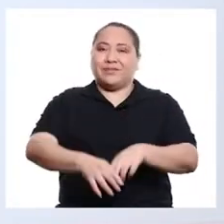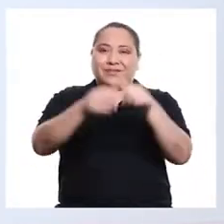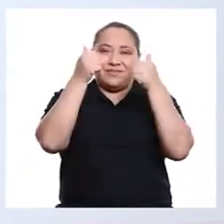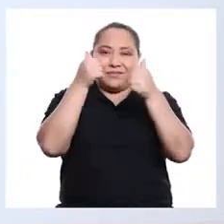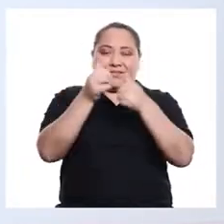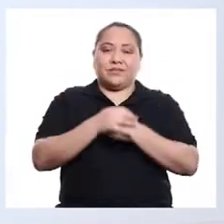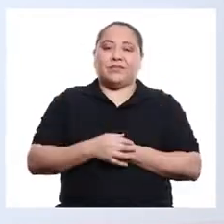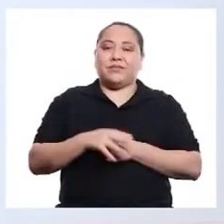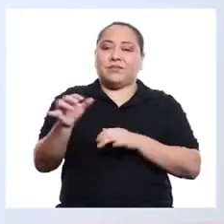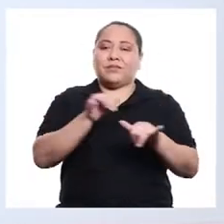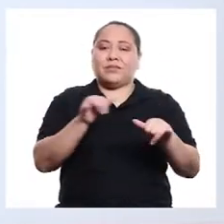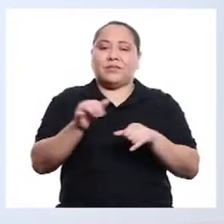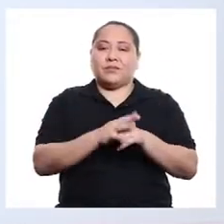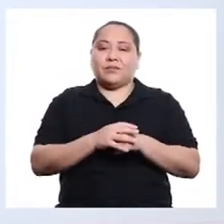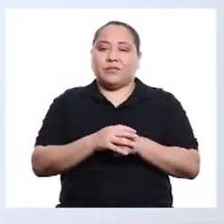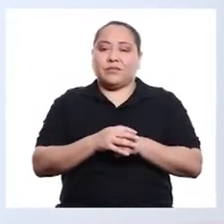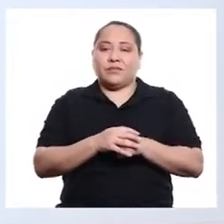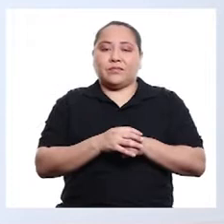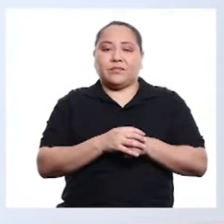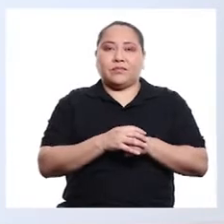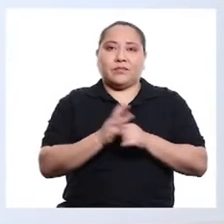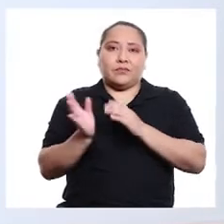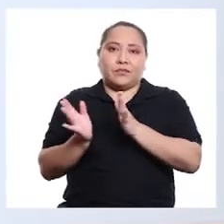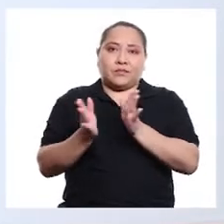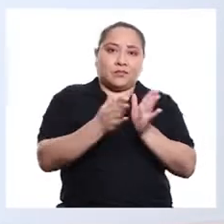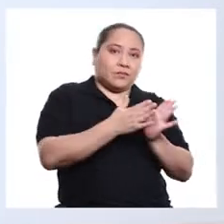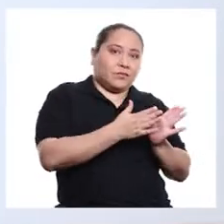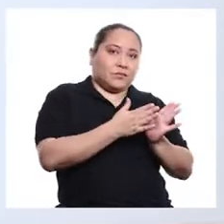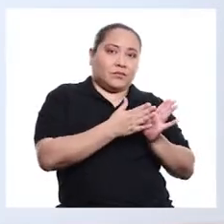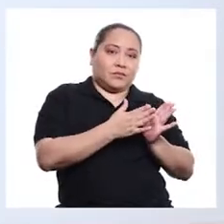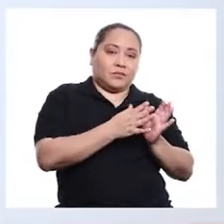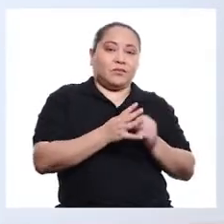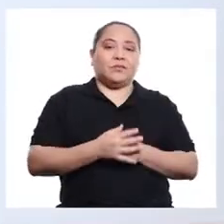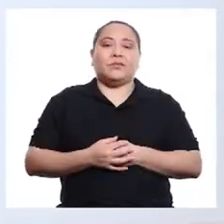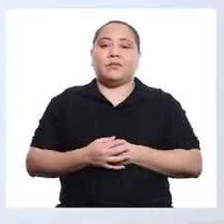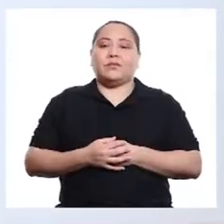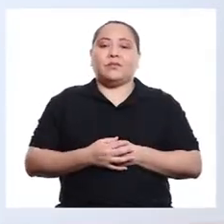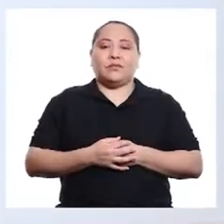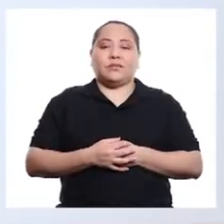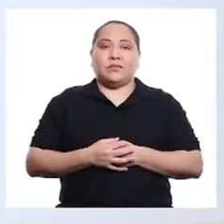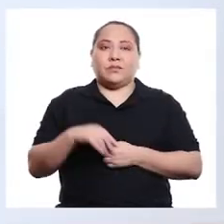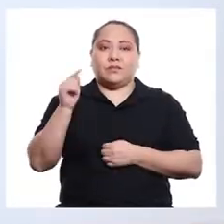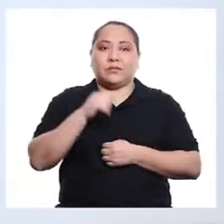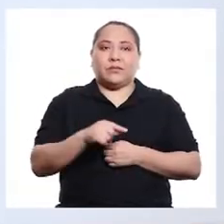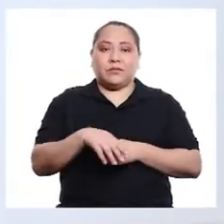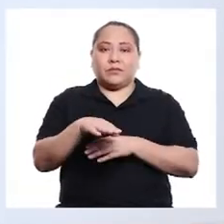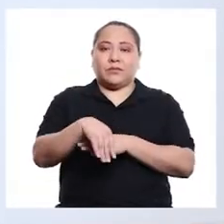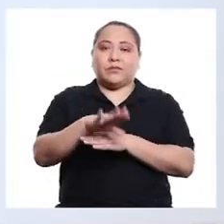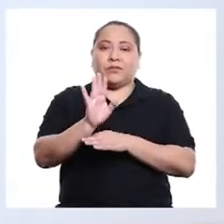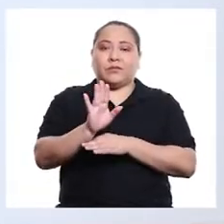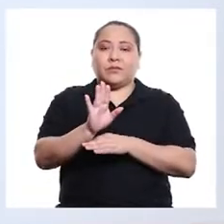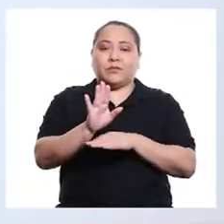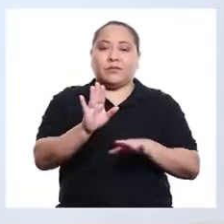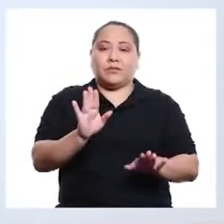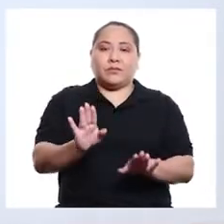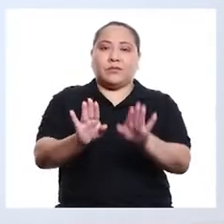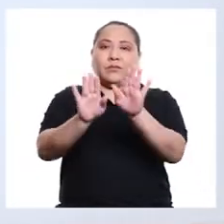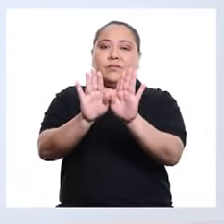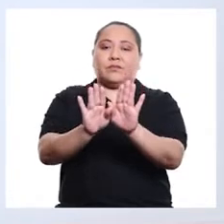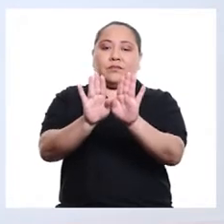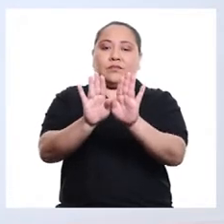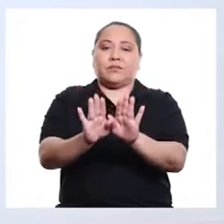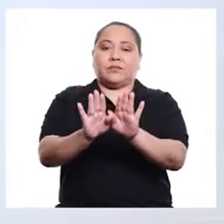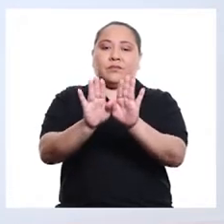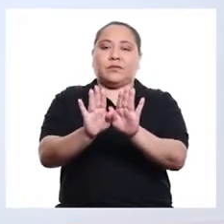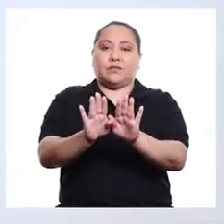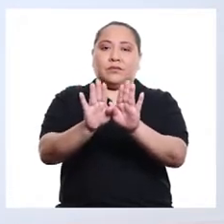suelto, muy bien, vamos a hacer lo mismo, pero ahora de este lado, bien costado. Mantengo la pierna arriba y la otra hacia